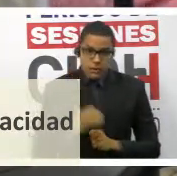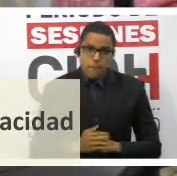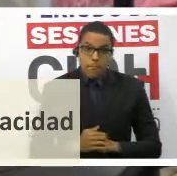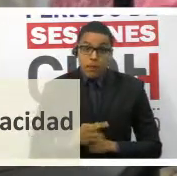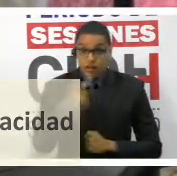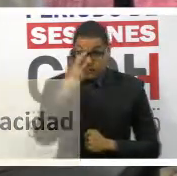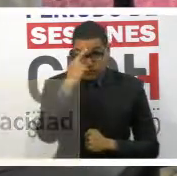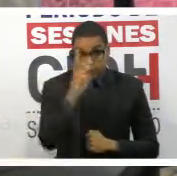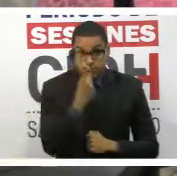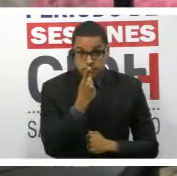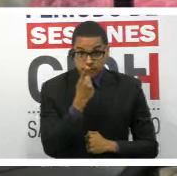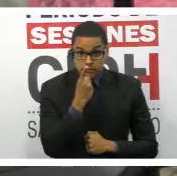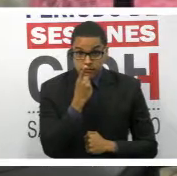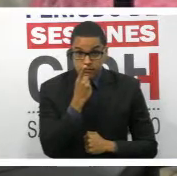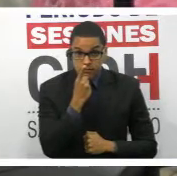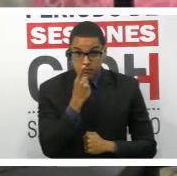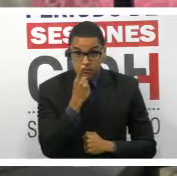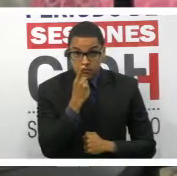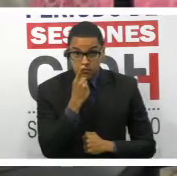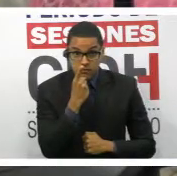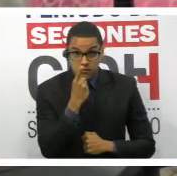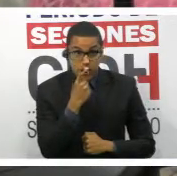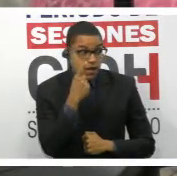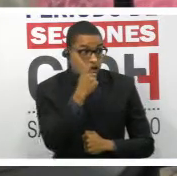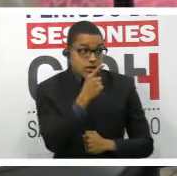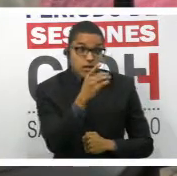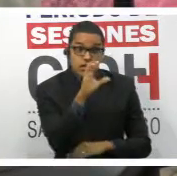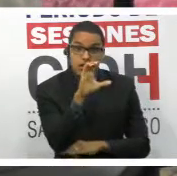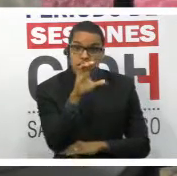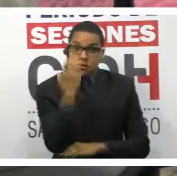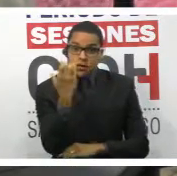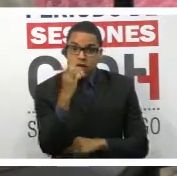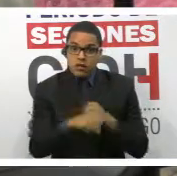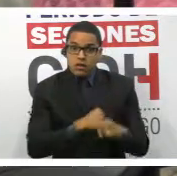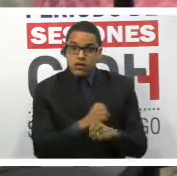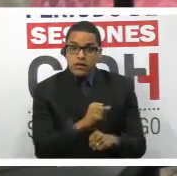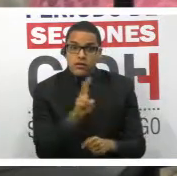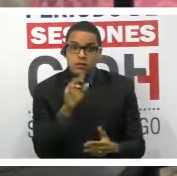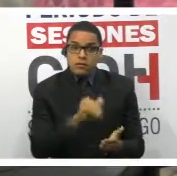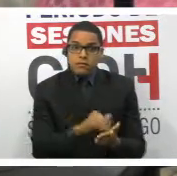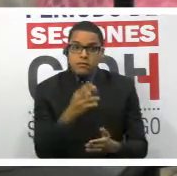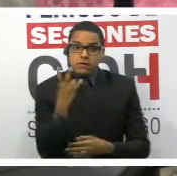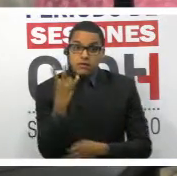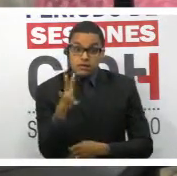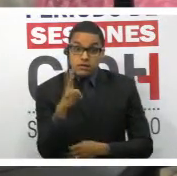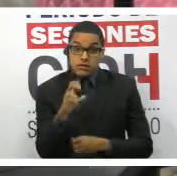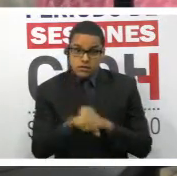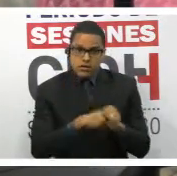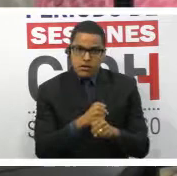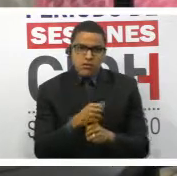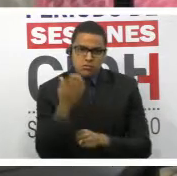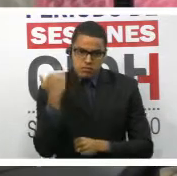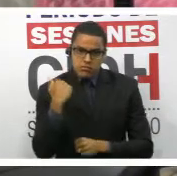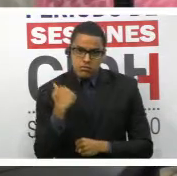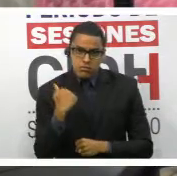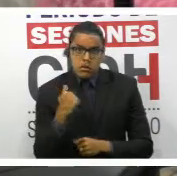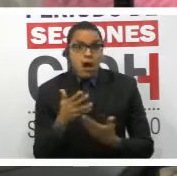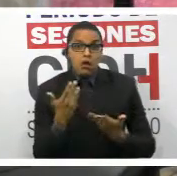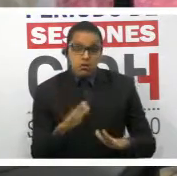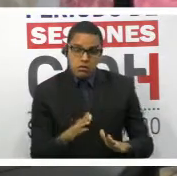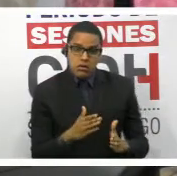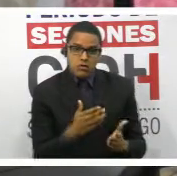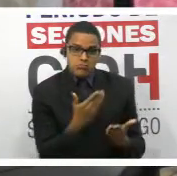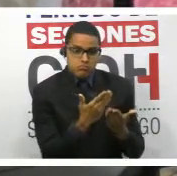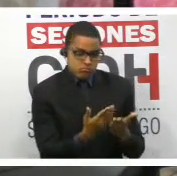en colombia en el 2017 pasado su informe sobre